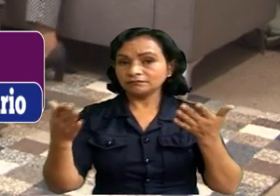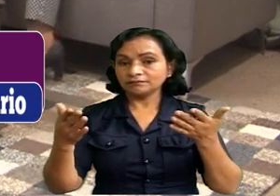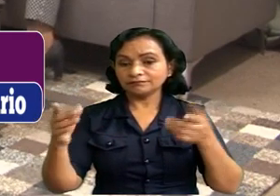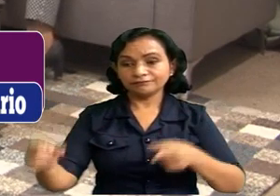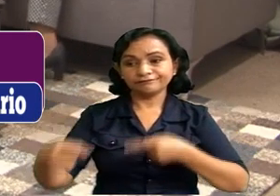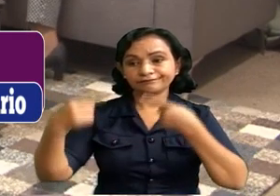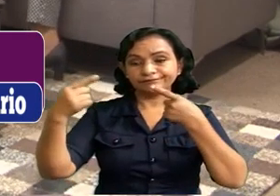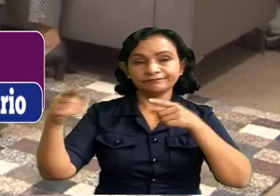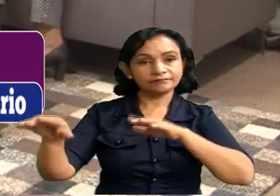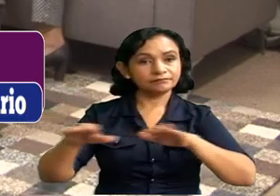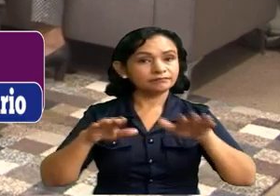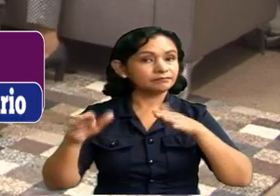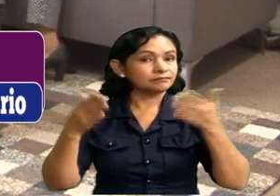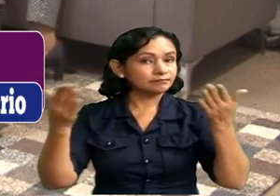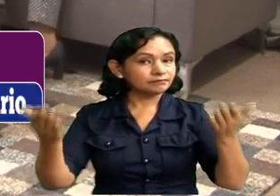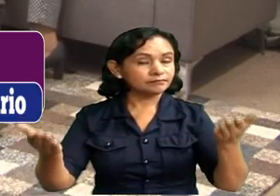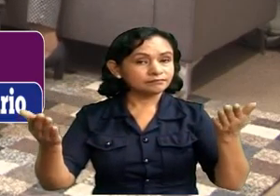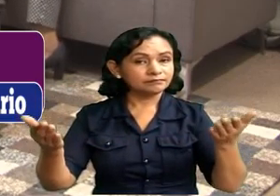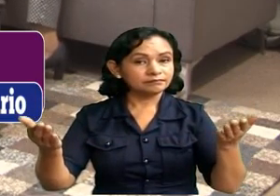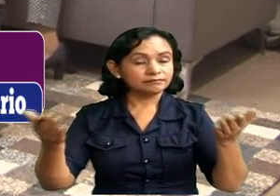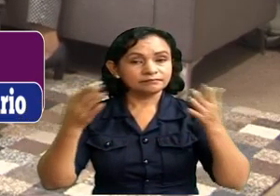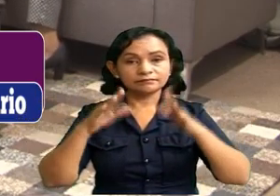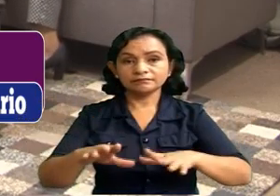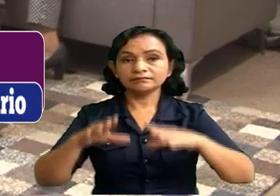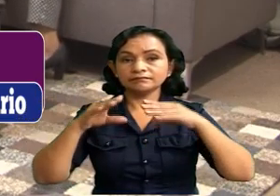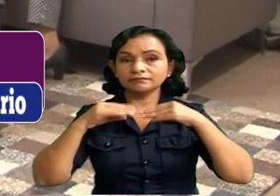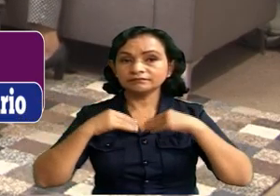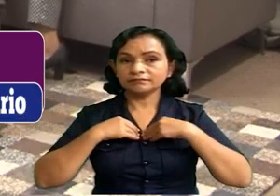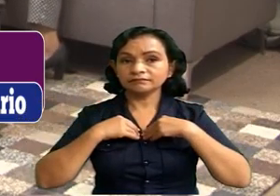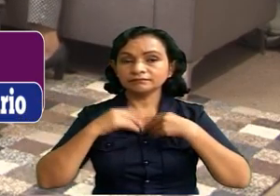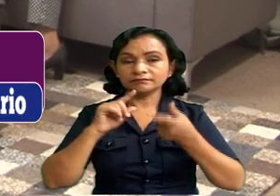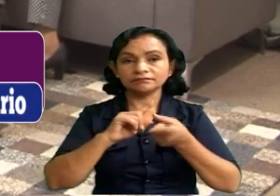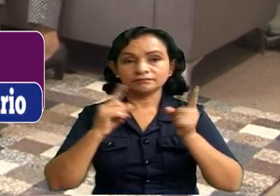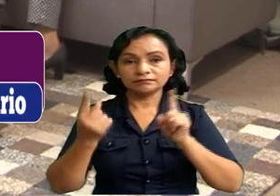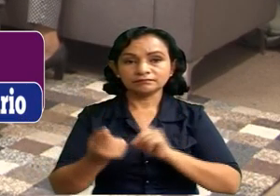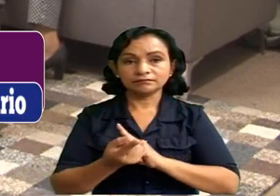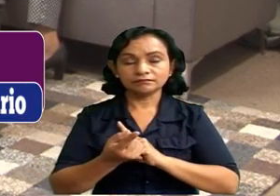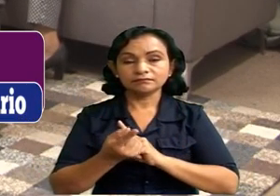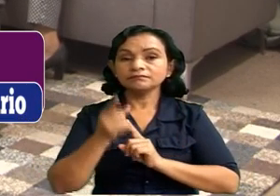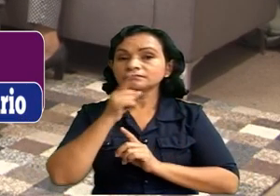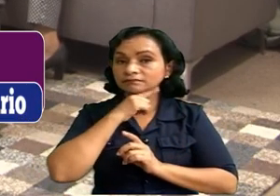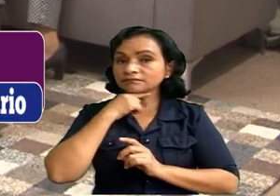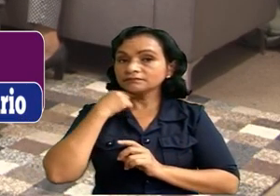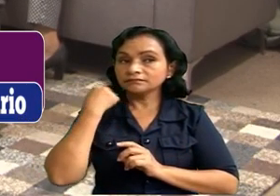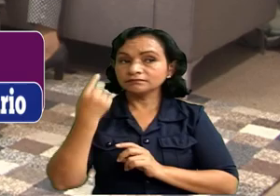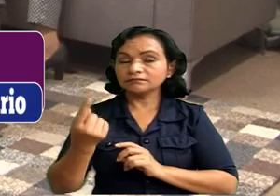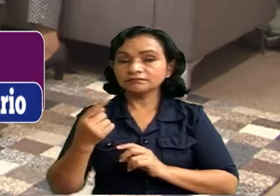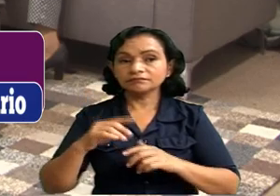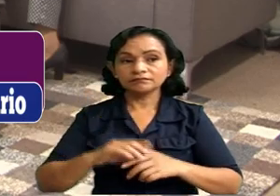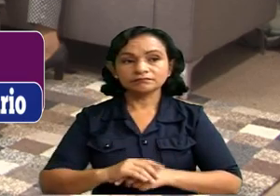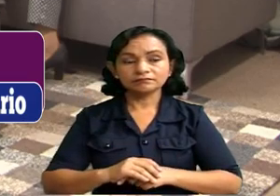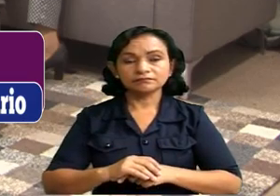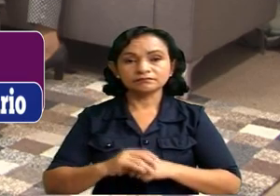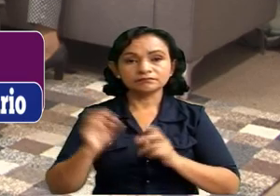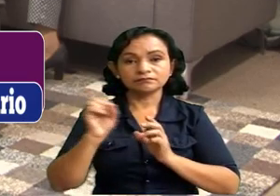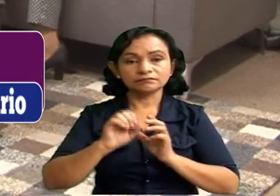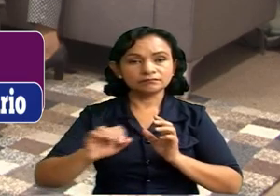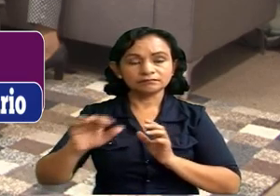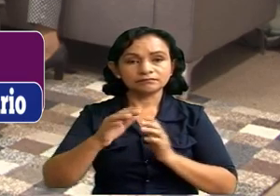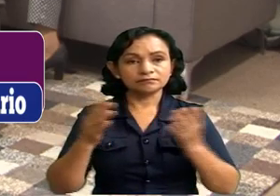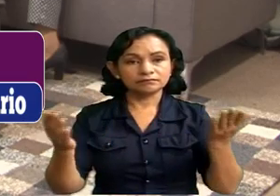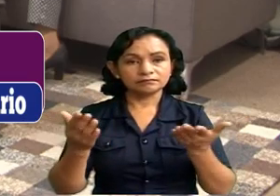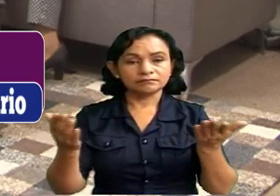medio de comunicación no es aceptado en un proceso de cambio y él tiene mucha razón. Ni porque, además tampoco en una sociedad civilizada. Y